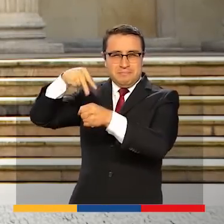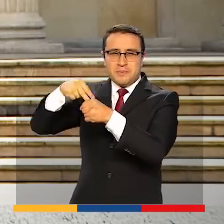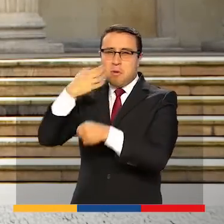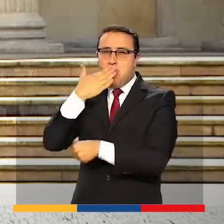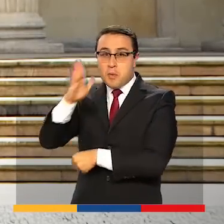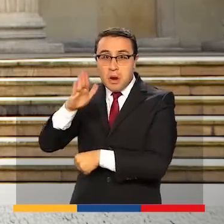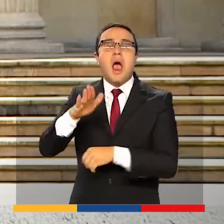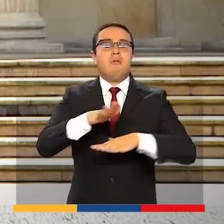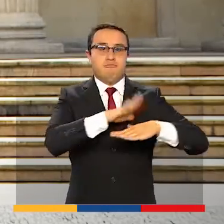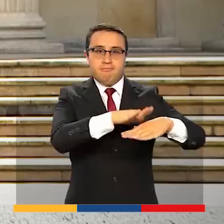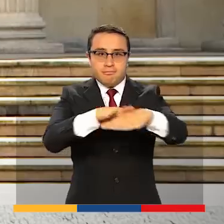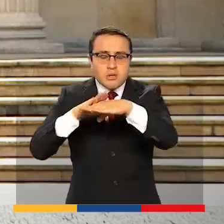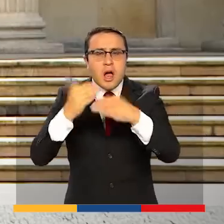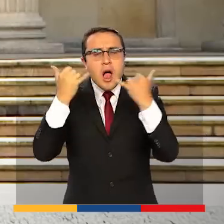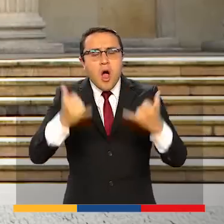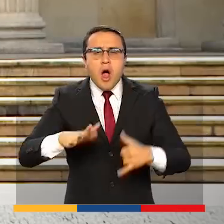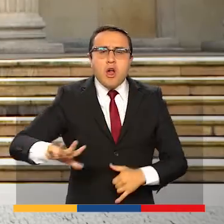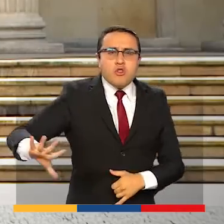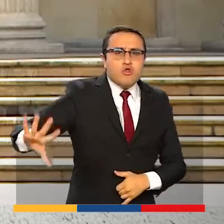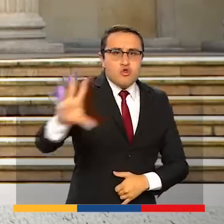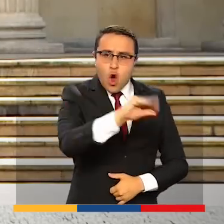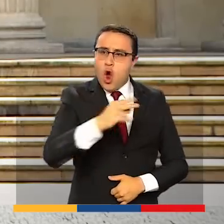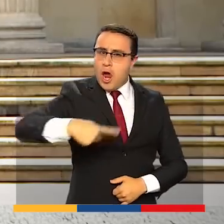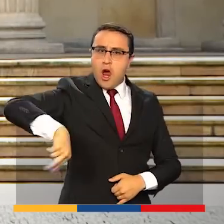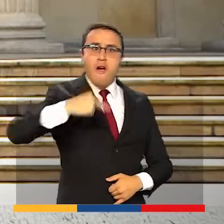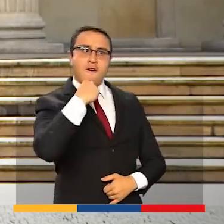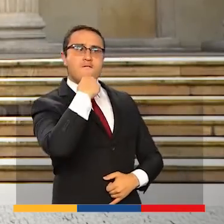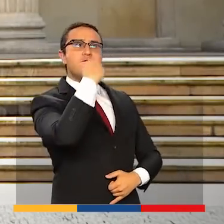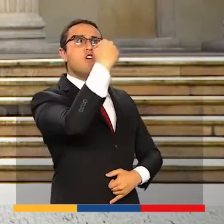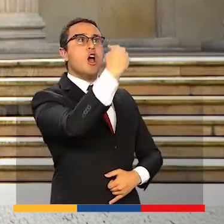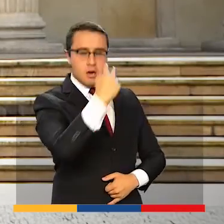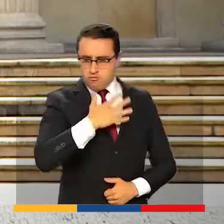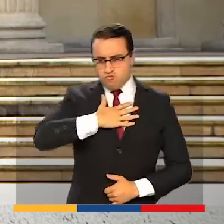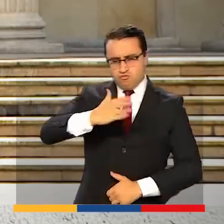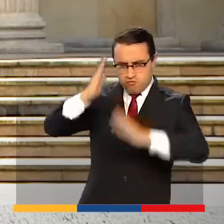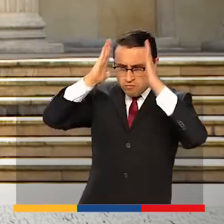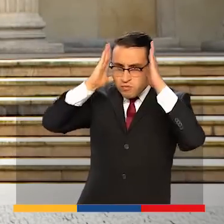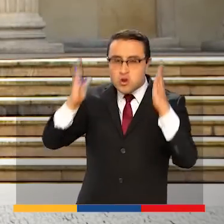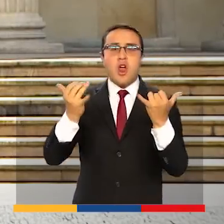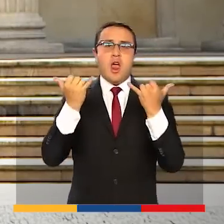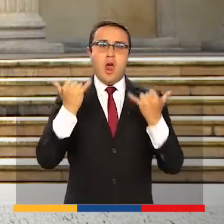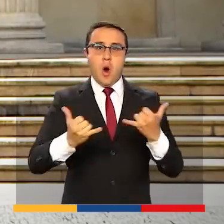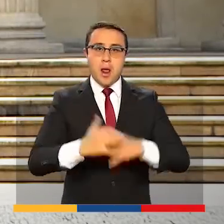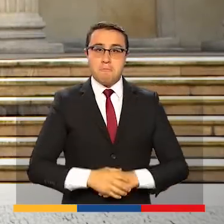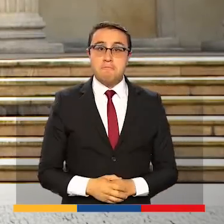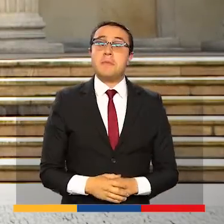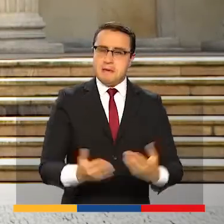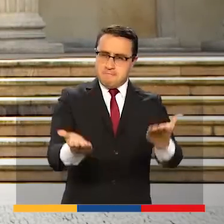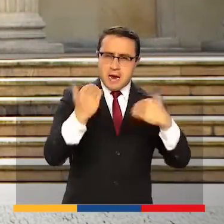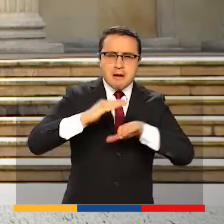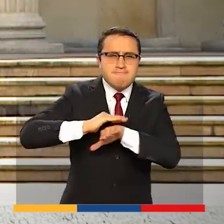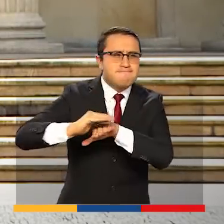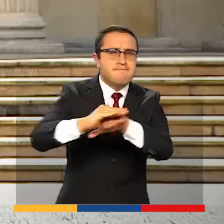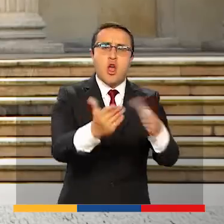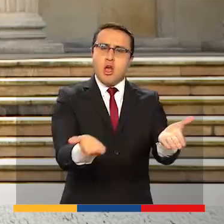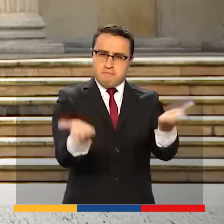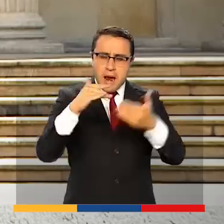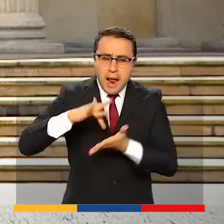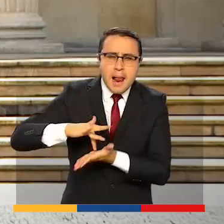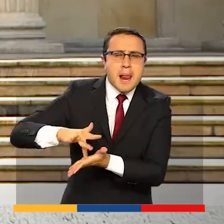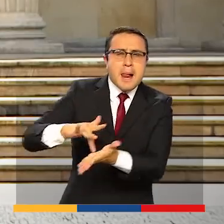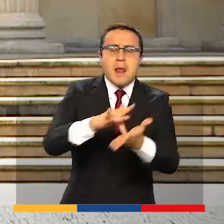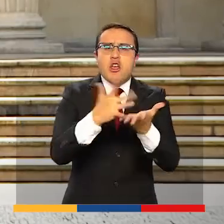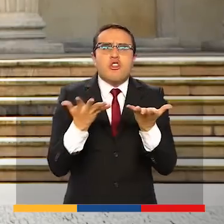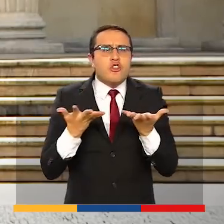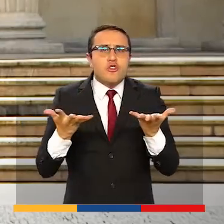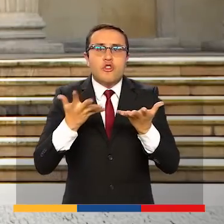llegado el momento de que escuchemos su voz. Quiero invitarlos a participar de los